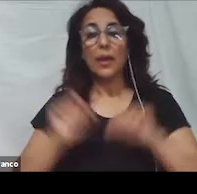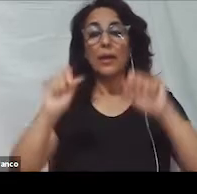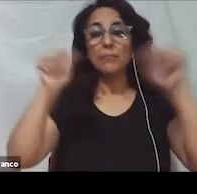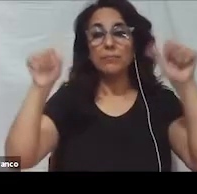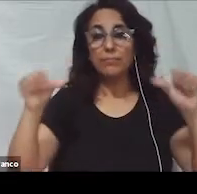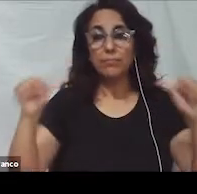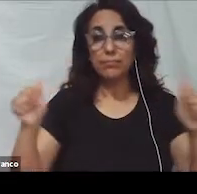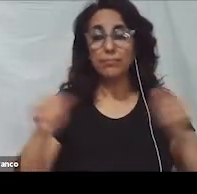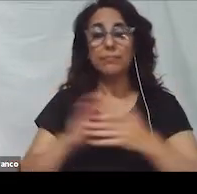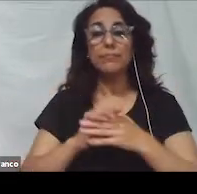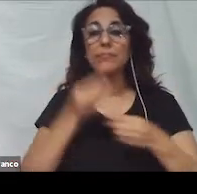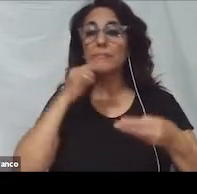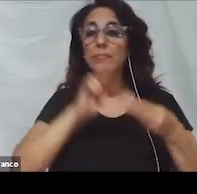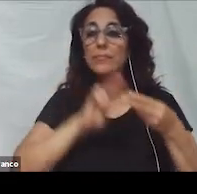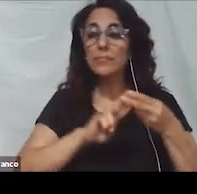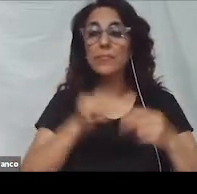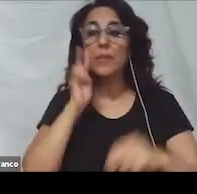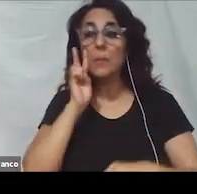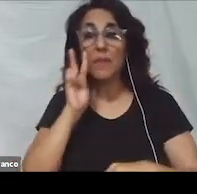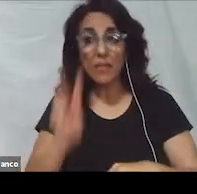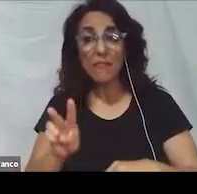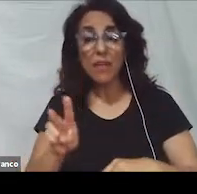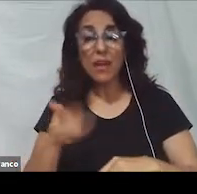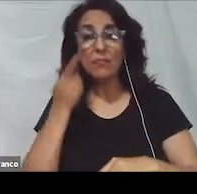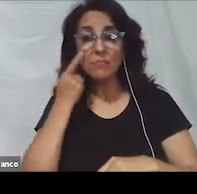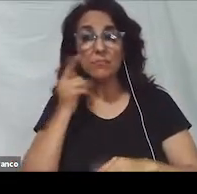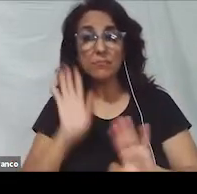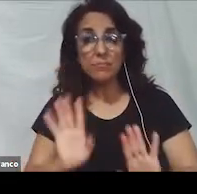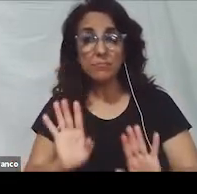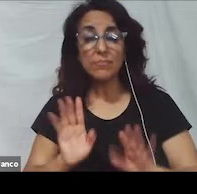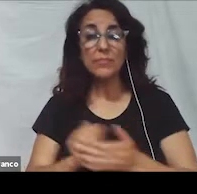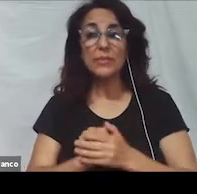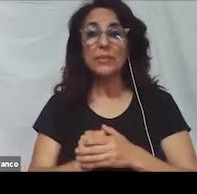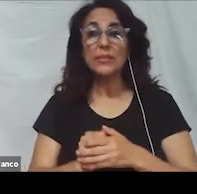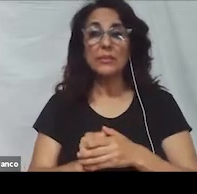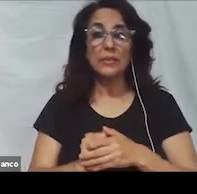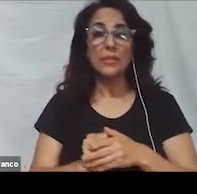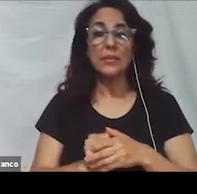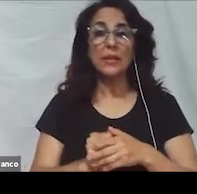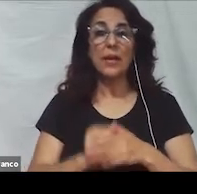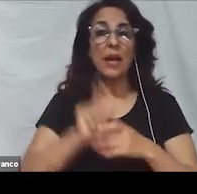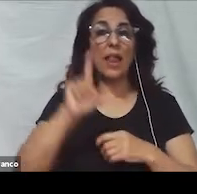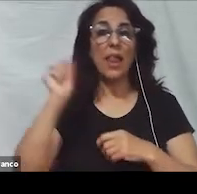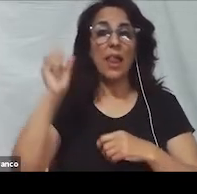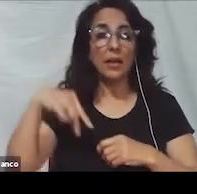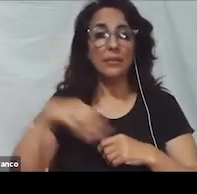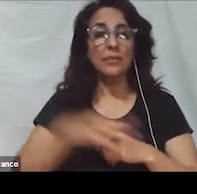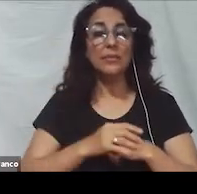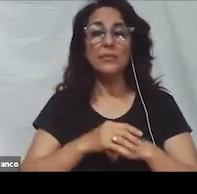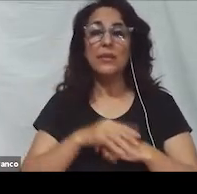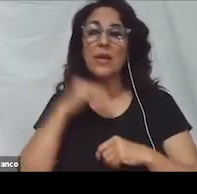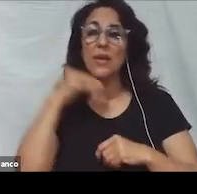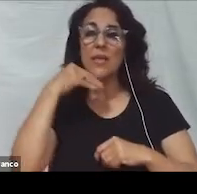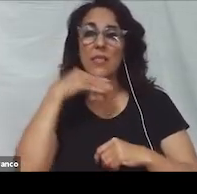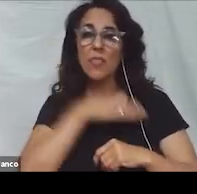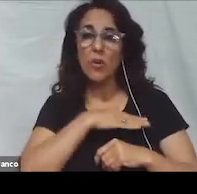etiqueta HTML, van a leer o van a ver que hay una etiqueta que se llama lang, ¿sí? El lang nos